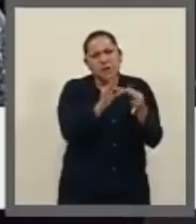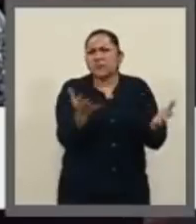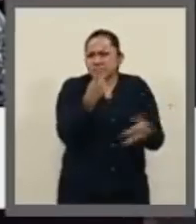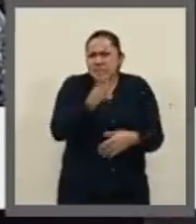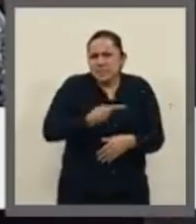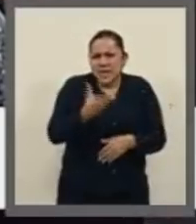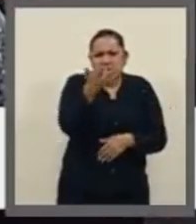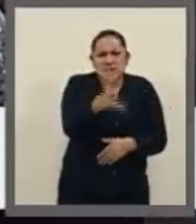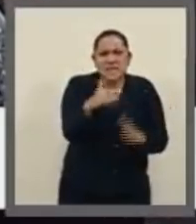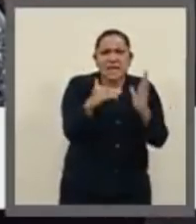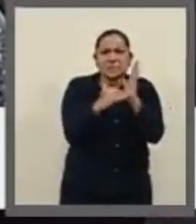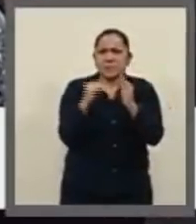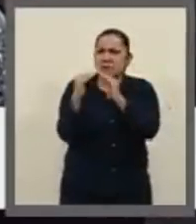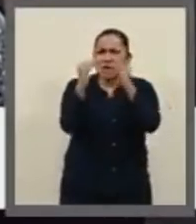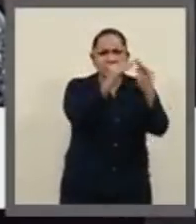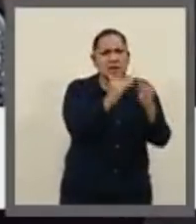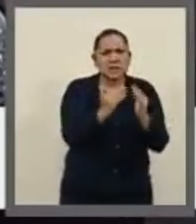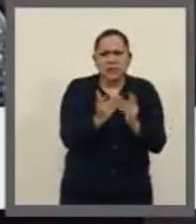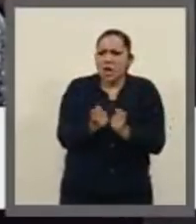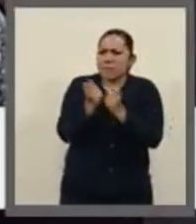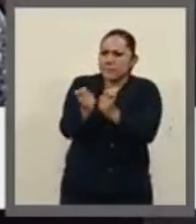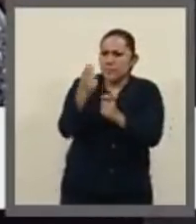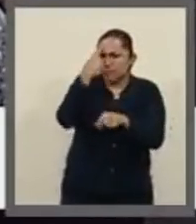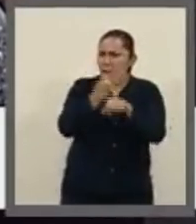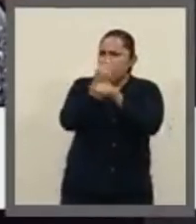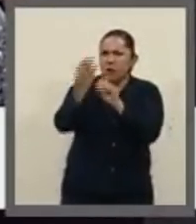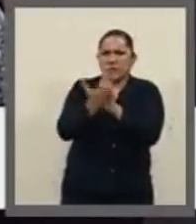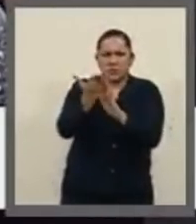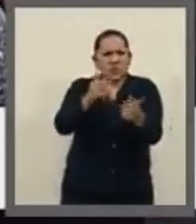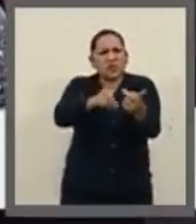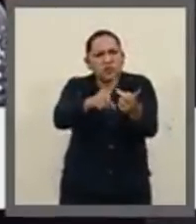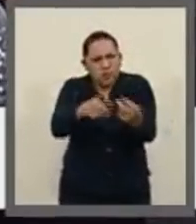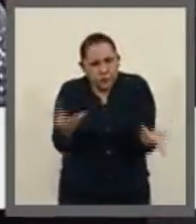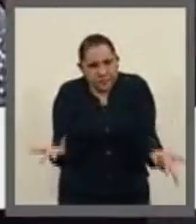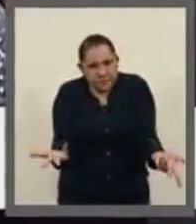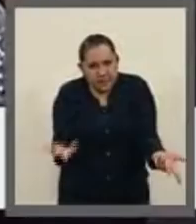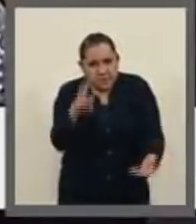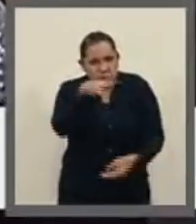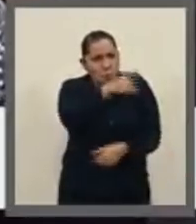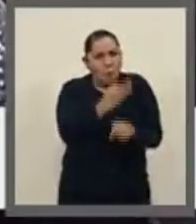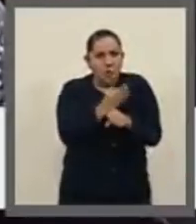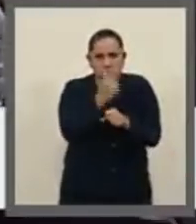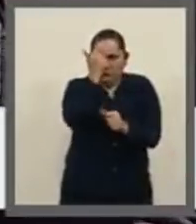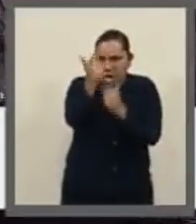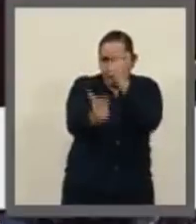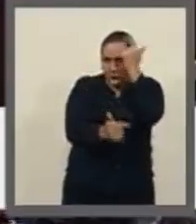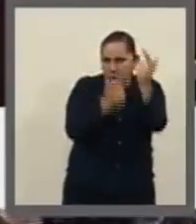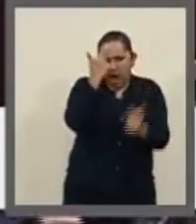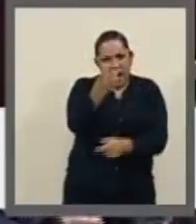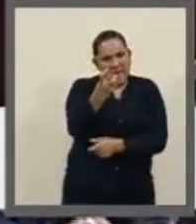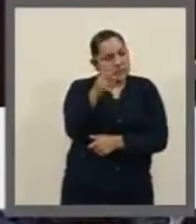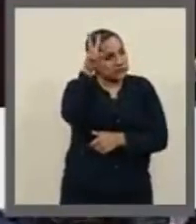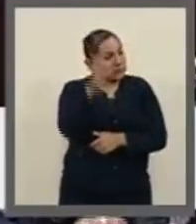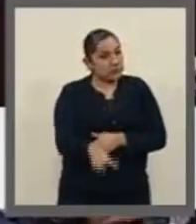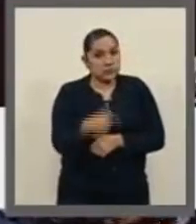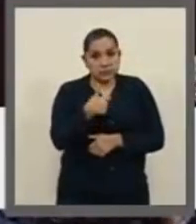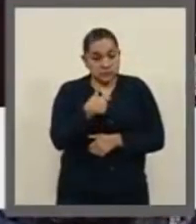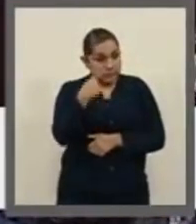10.000 viviendas que le dieron a los damnificados del sismo. Es verdaderamente infame su comportamiento en tribuna.